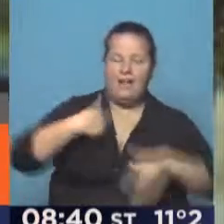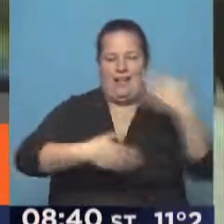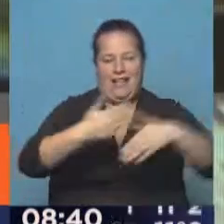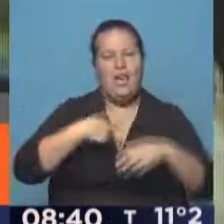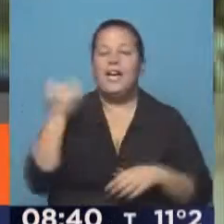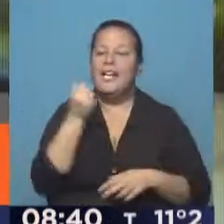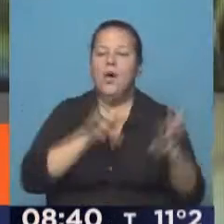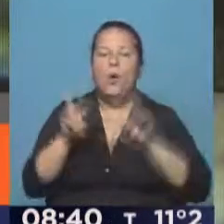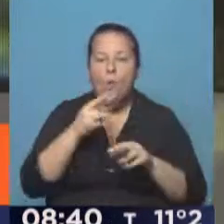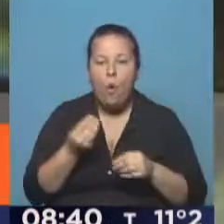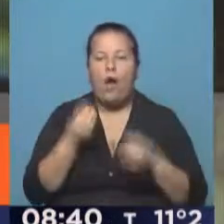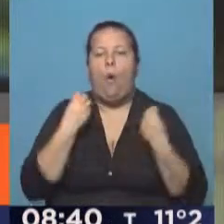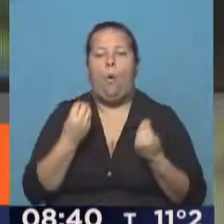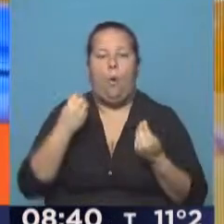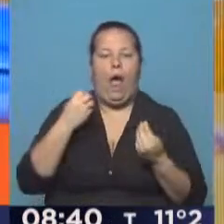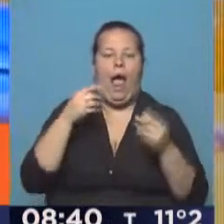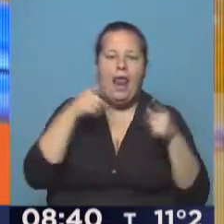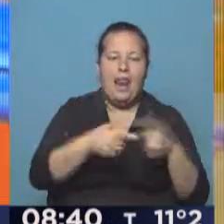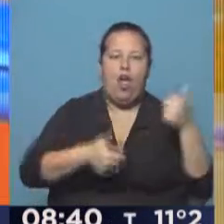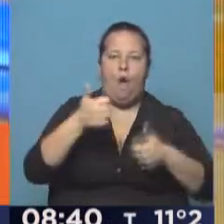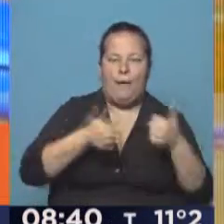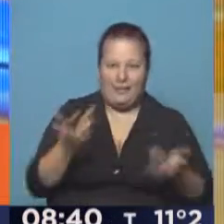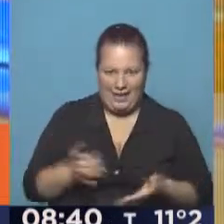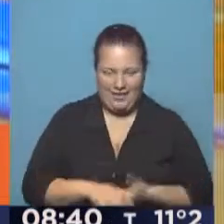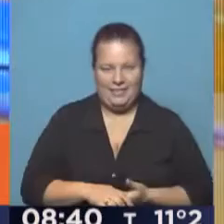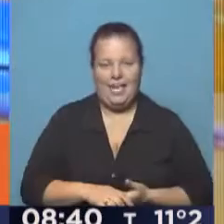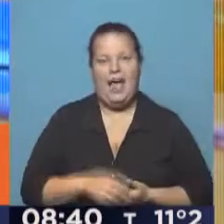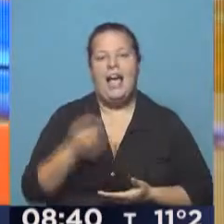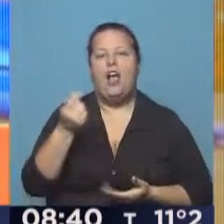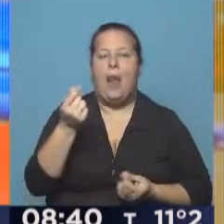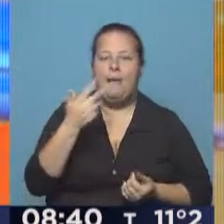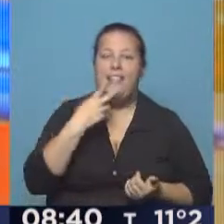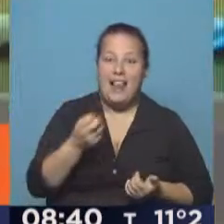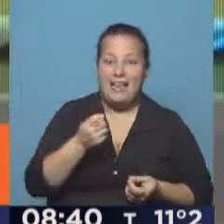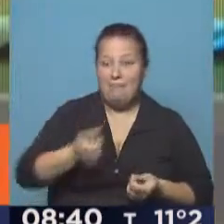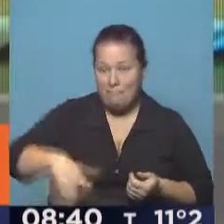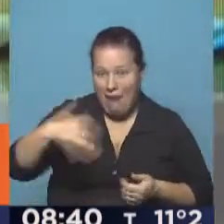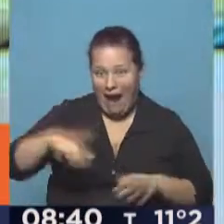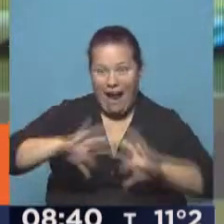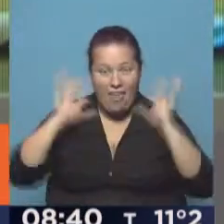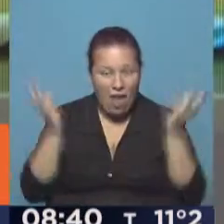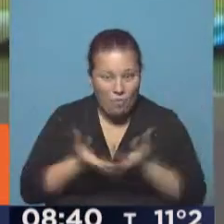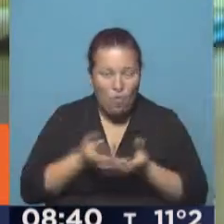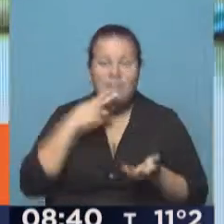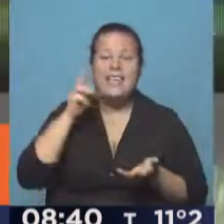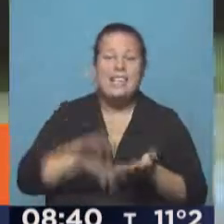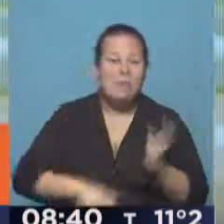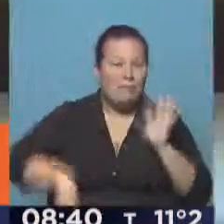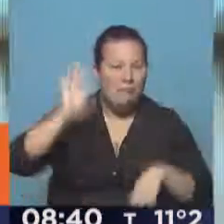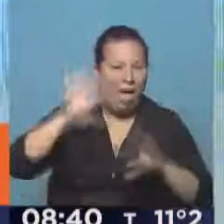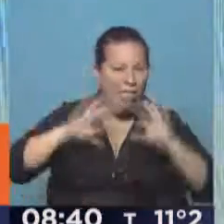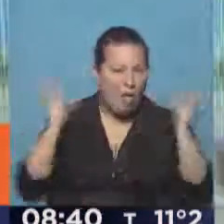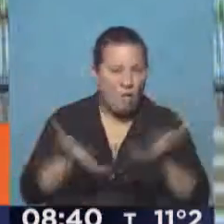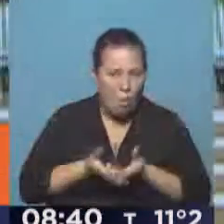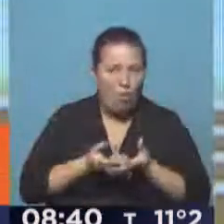que buscar son cuáles van a ser nuestros factores de competitividad. Con las tarifas eléctricas más caras del mundo, con los impuestos más altos del